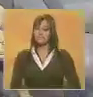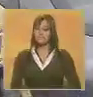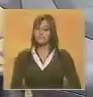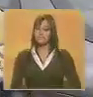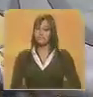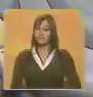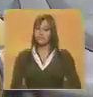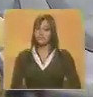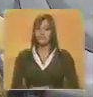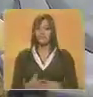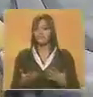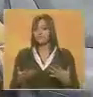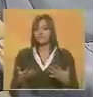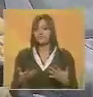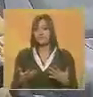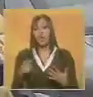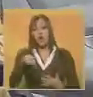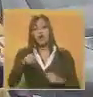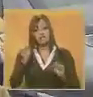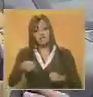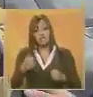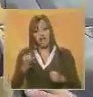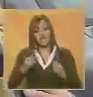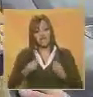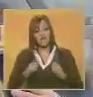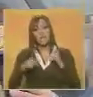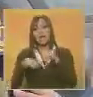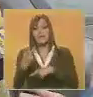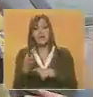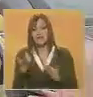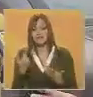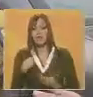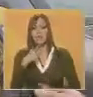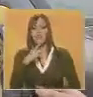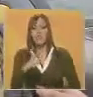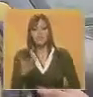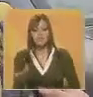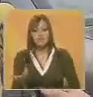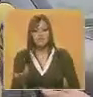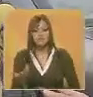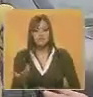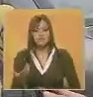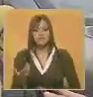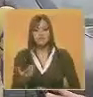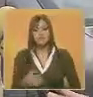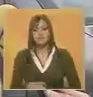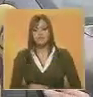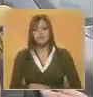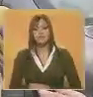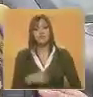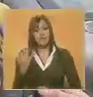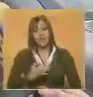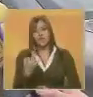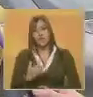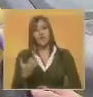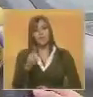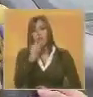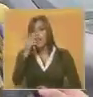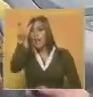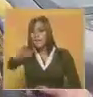Hoy estamos, mañana no estamos. Mira, eso es algo que no te puedo decir, mira. Y para tremenda persona